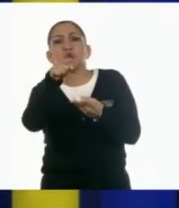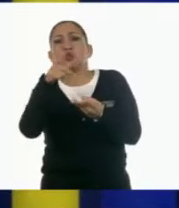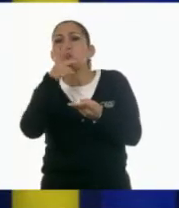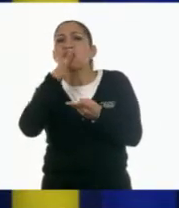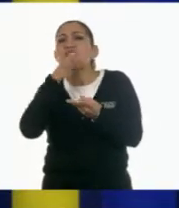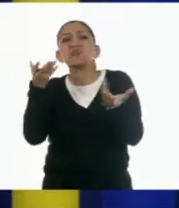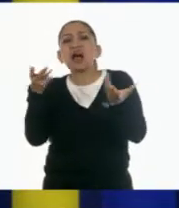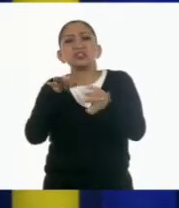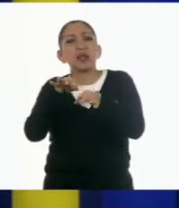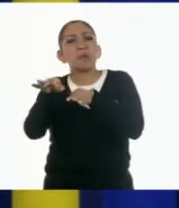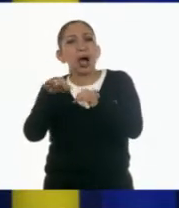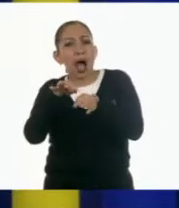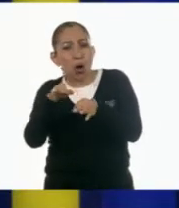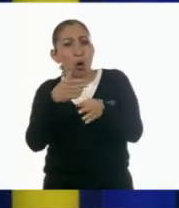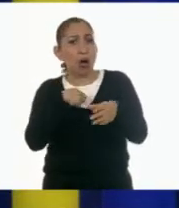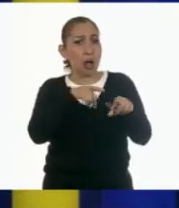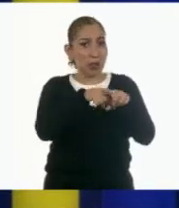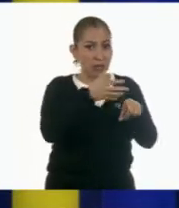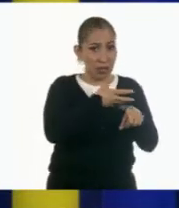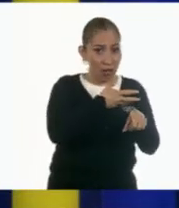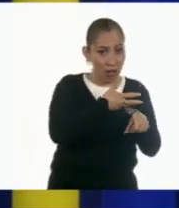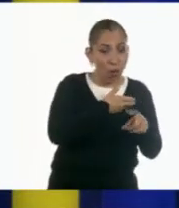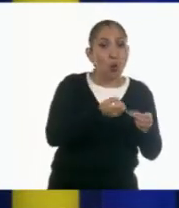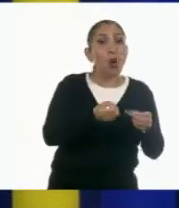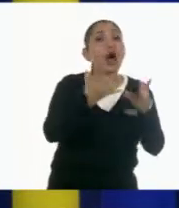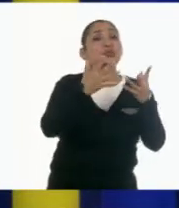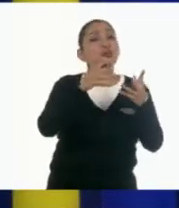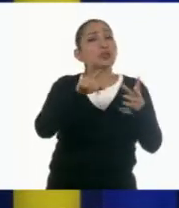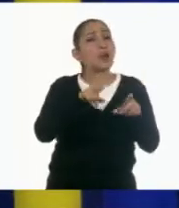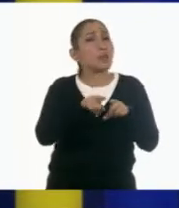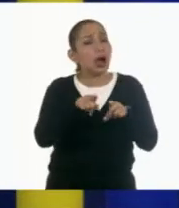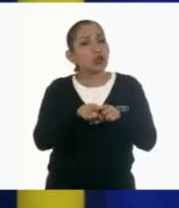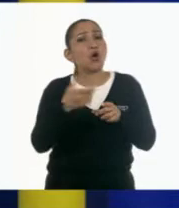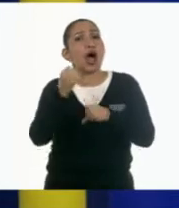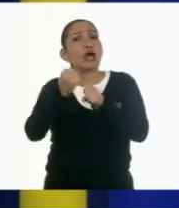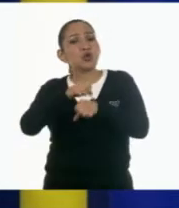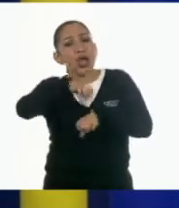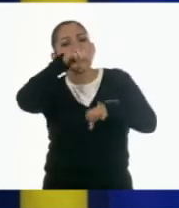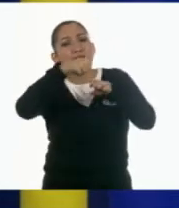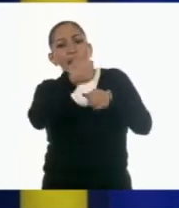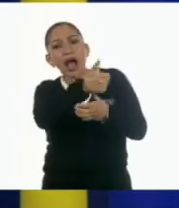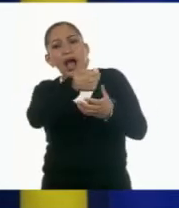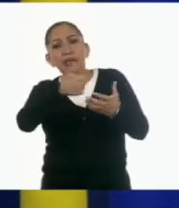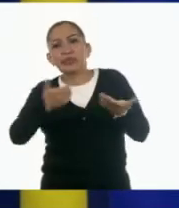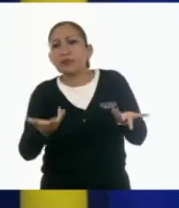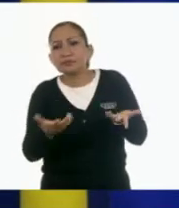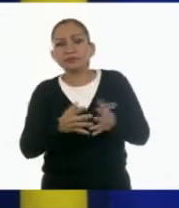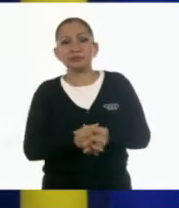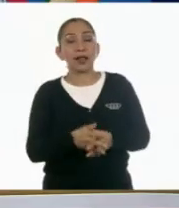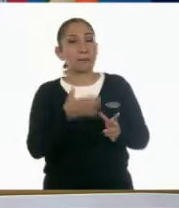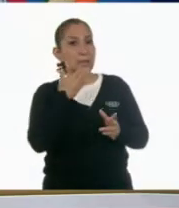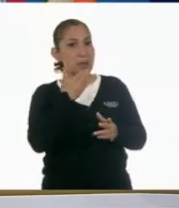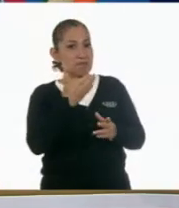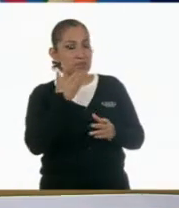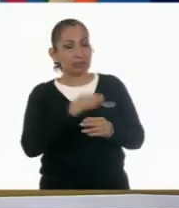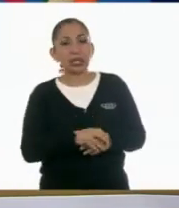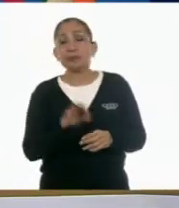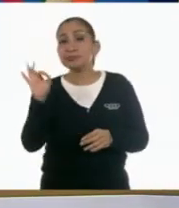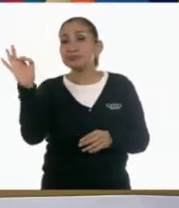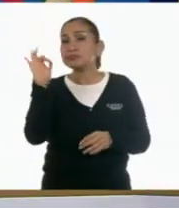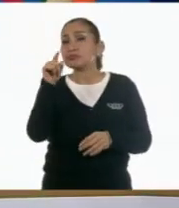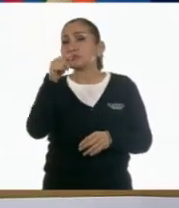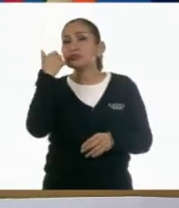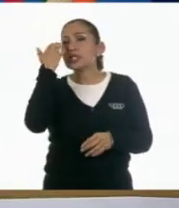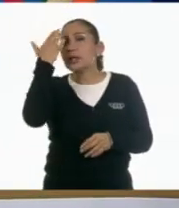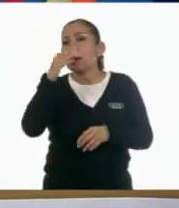dedicaban tus papás, si tienes hermanos, cuántos son, cuántos años tienen. Muy bien, María. Y si quisiéramos saber